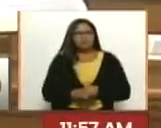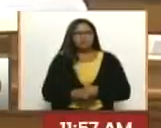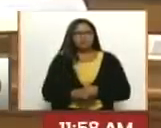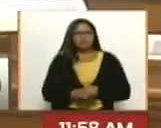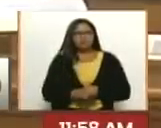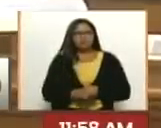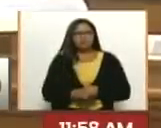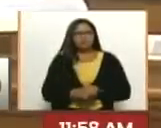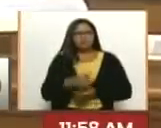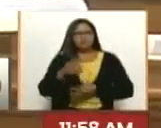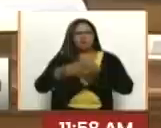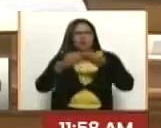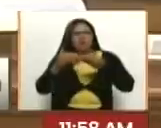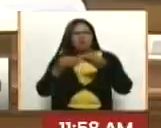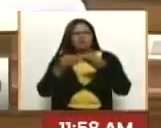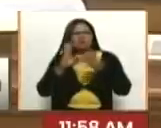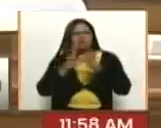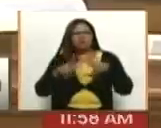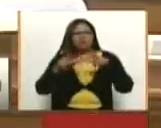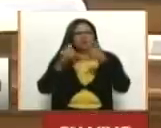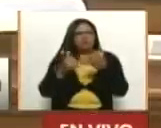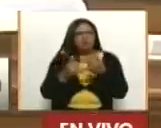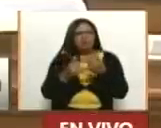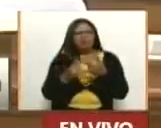lancha, un yate,